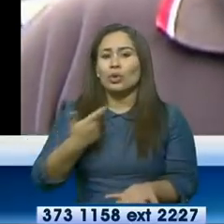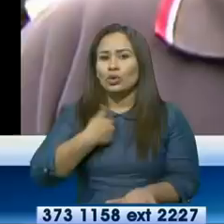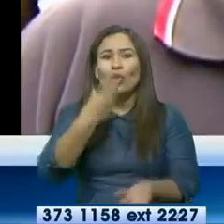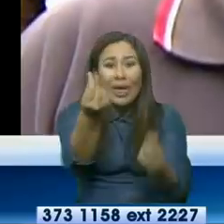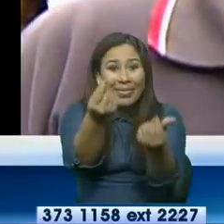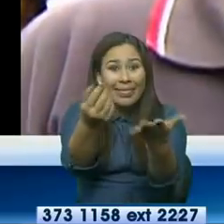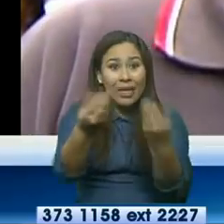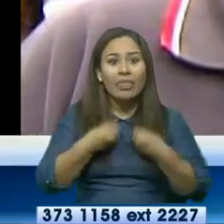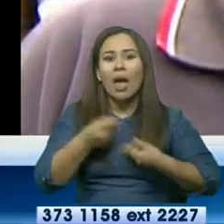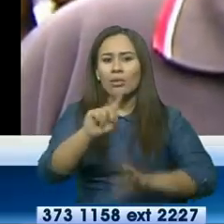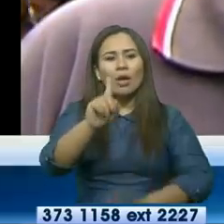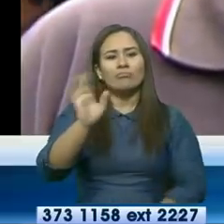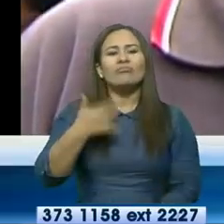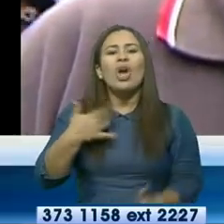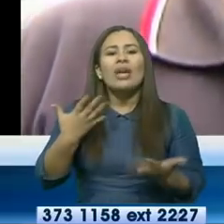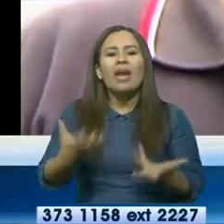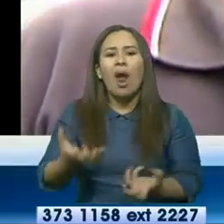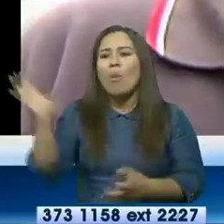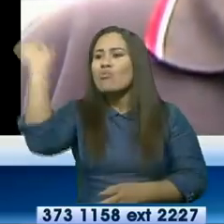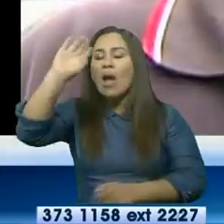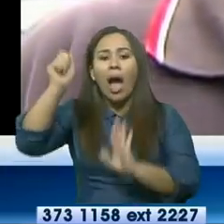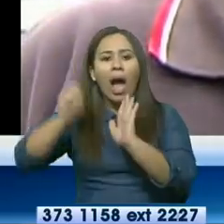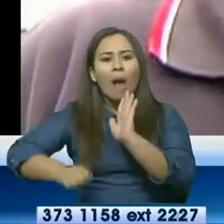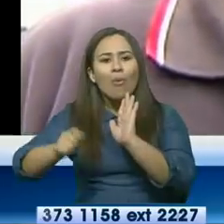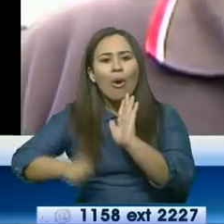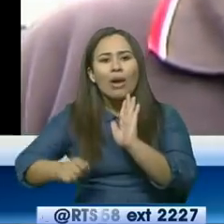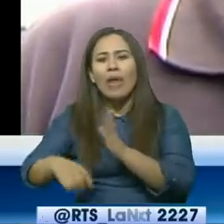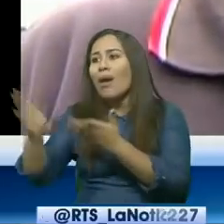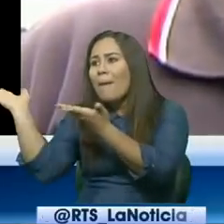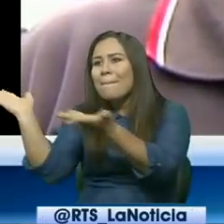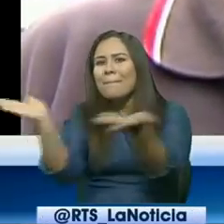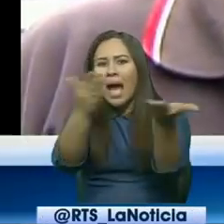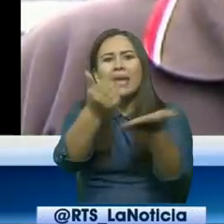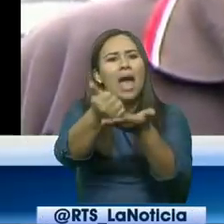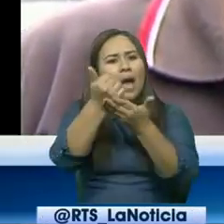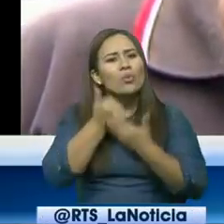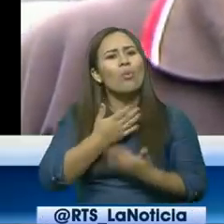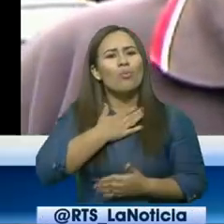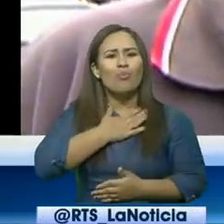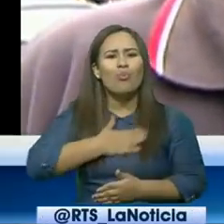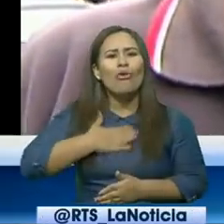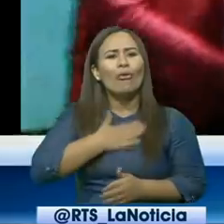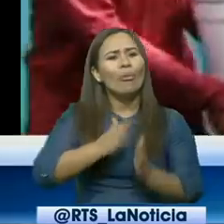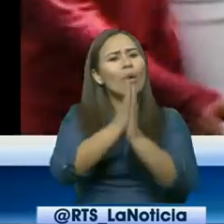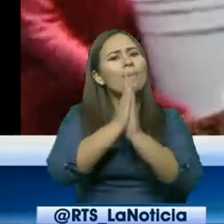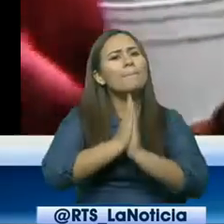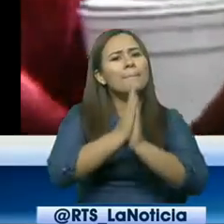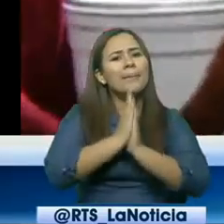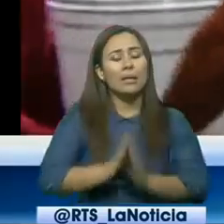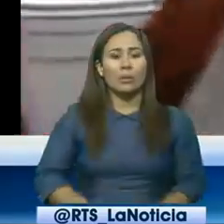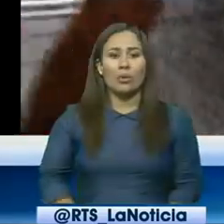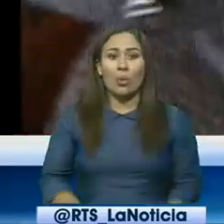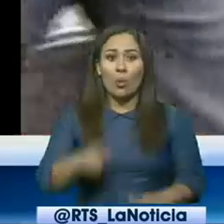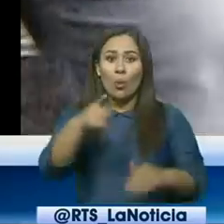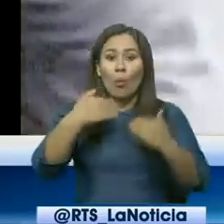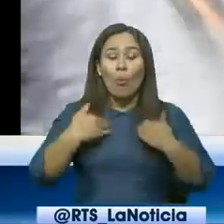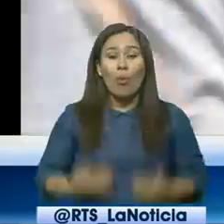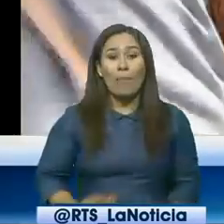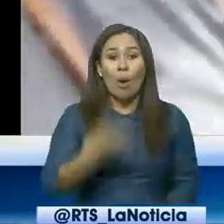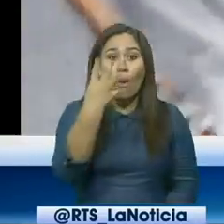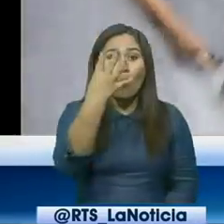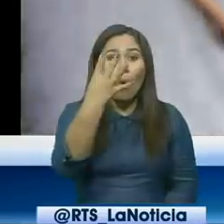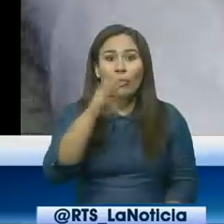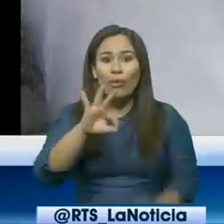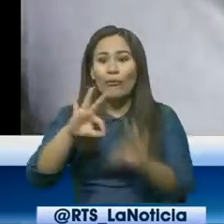una asesoría jurídica quiere enterarse en mi caso de ayudarme por favor yo les pido los cuerpos de las cuatro personas